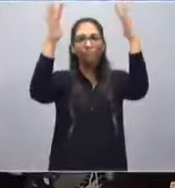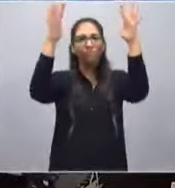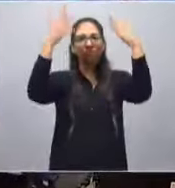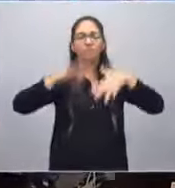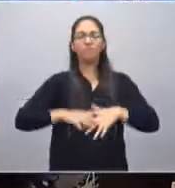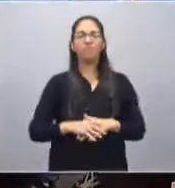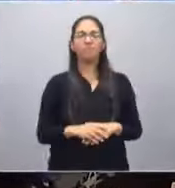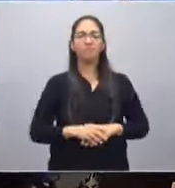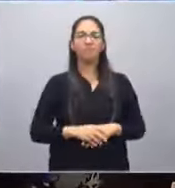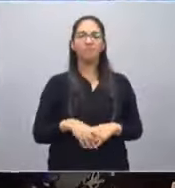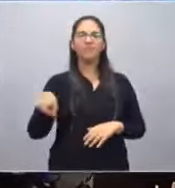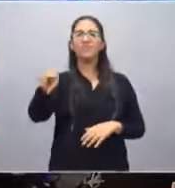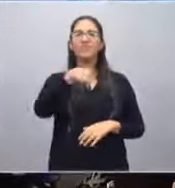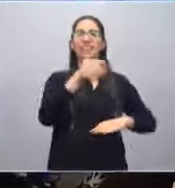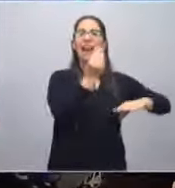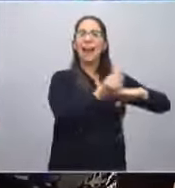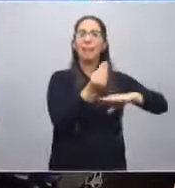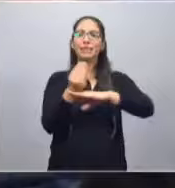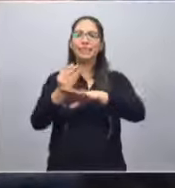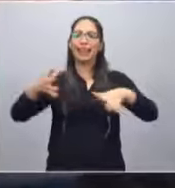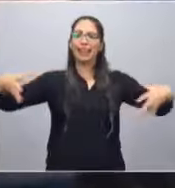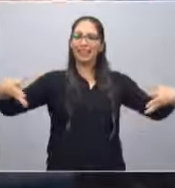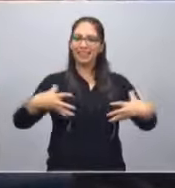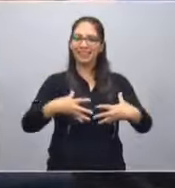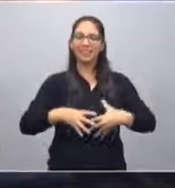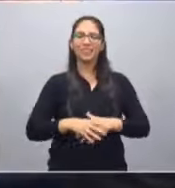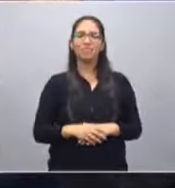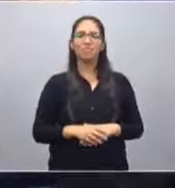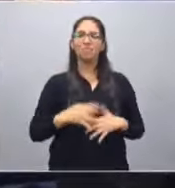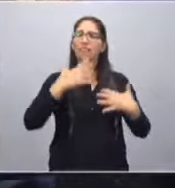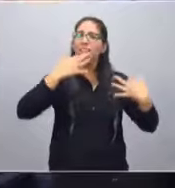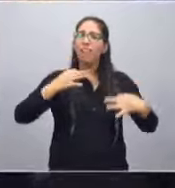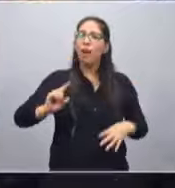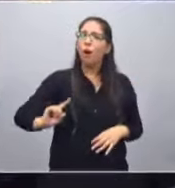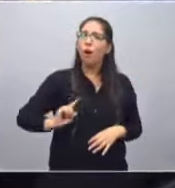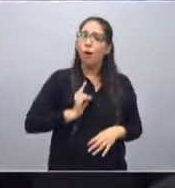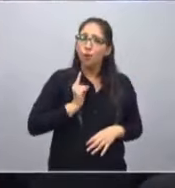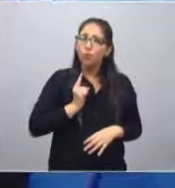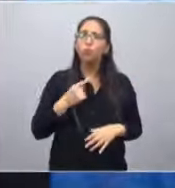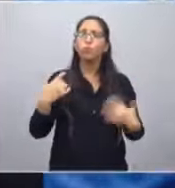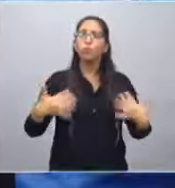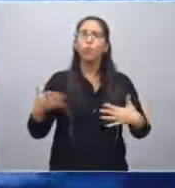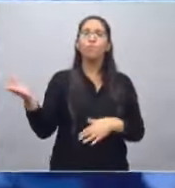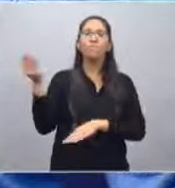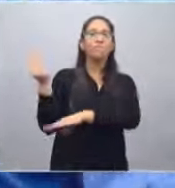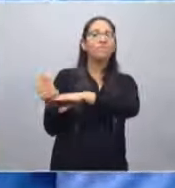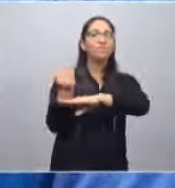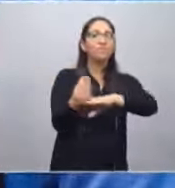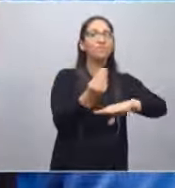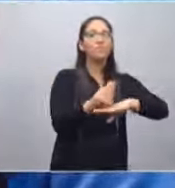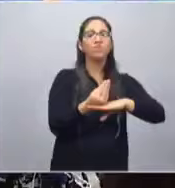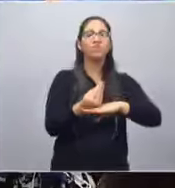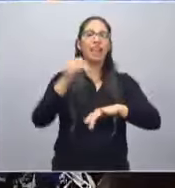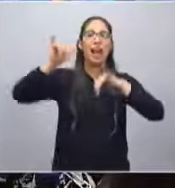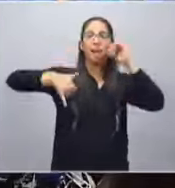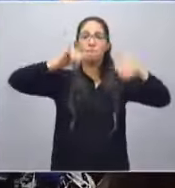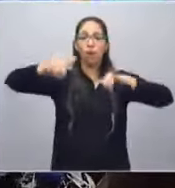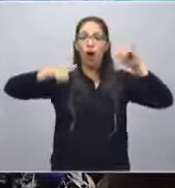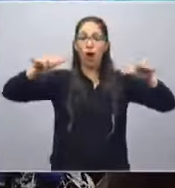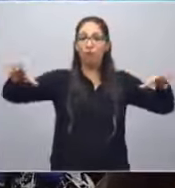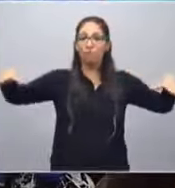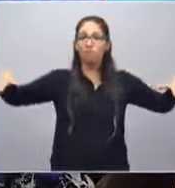ahí representando un orgullo acá están los representantes de los ganadores de los